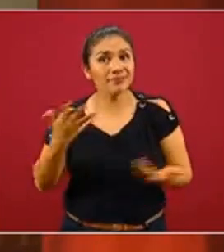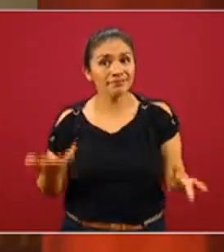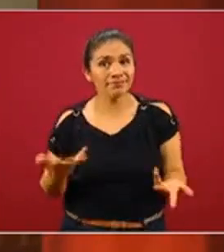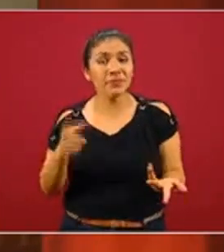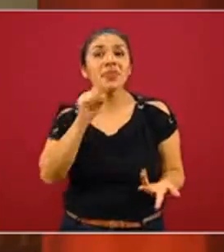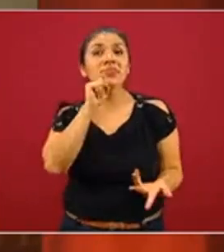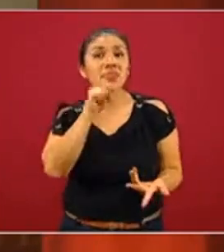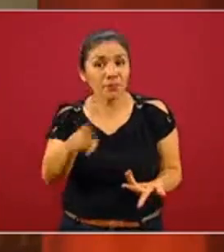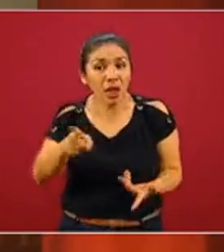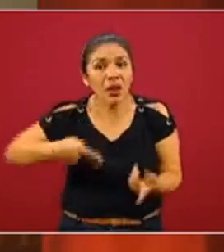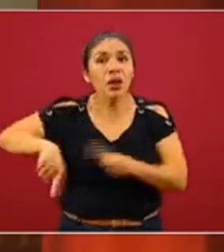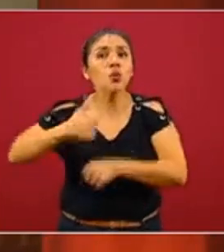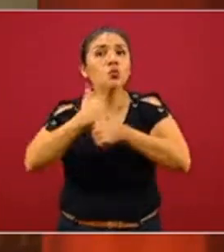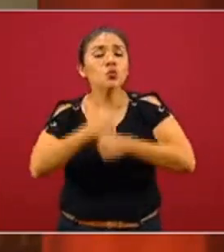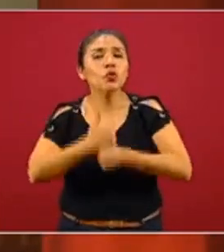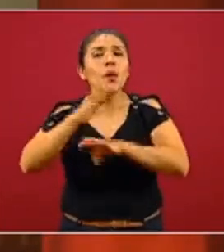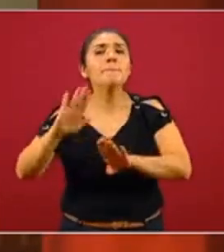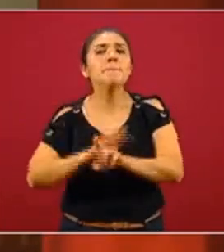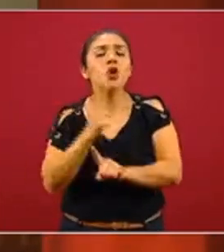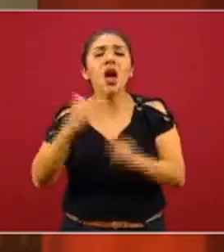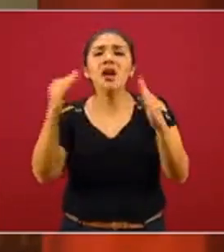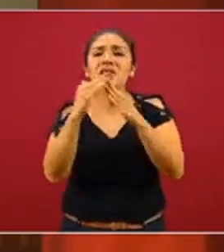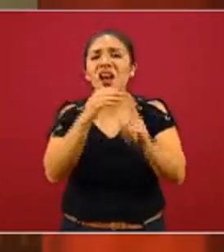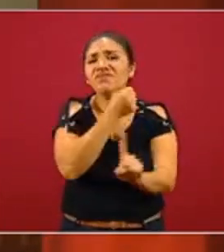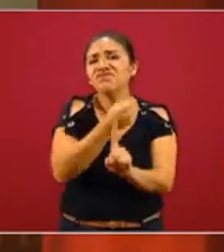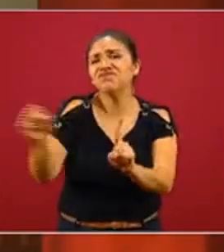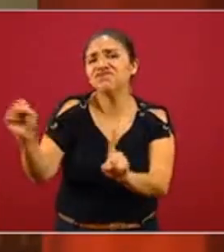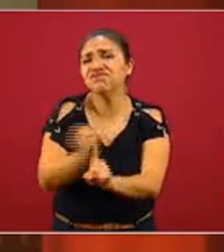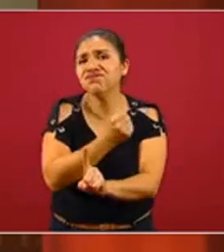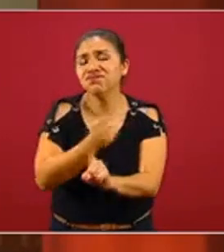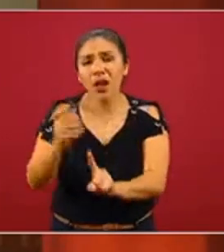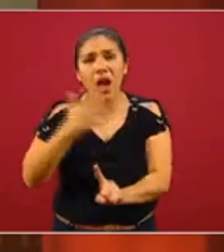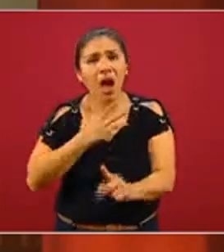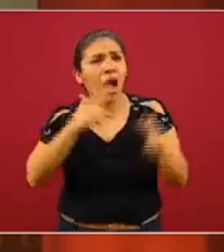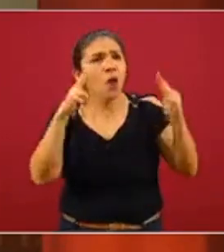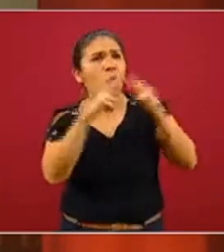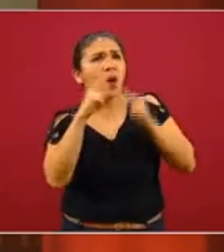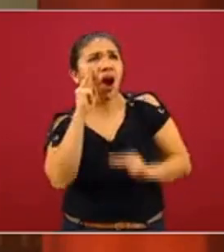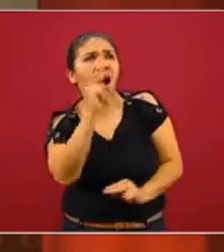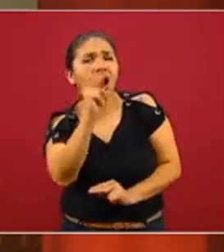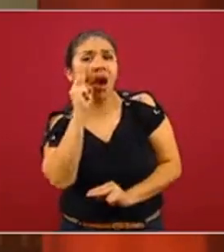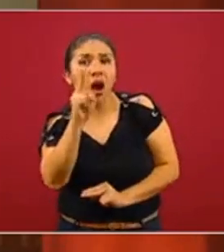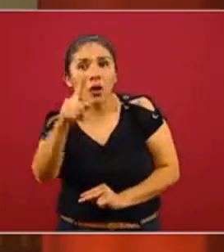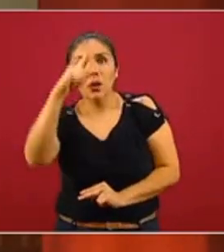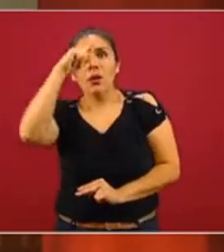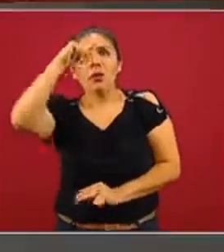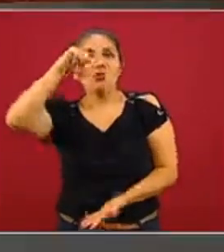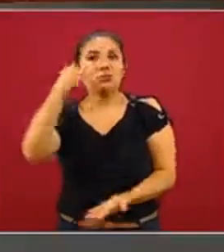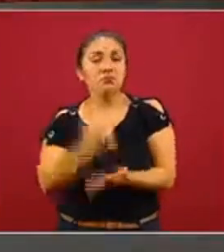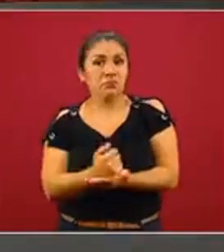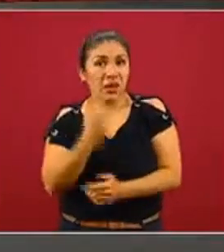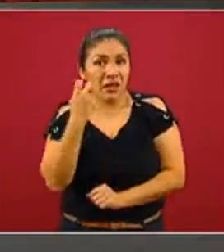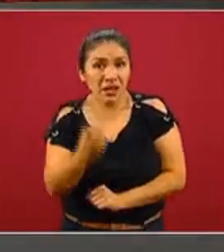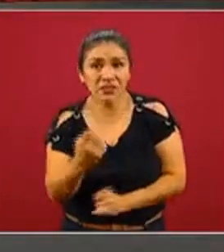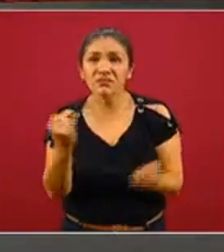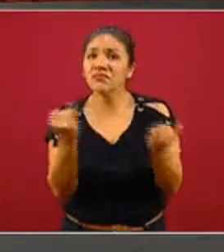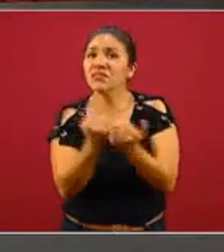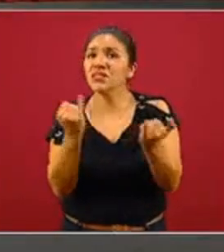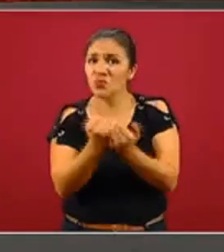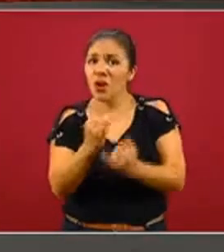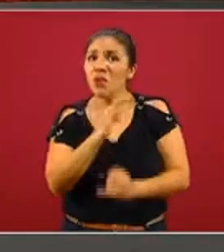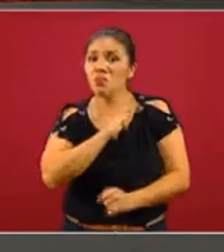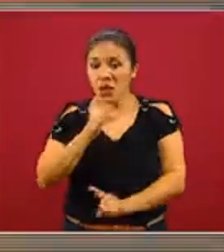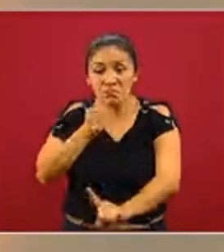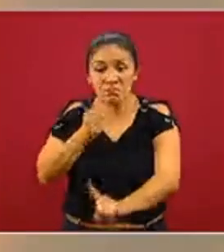se ven afectados por la violencia doméstica que se ve en sus hogares y que los impacta también, esa directamente, pero